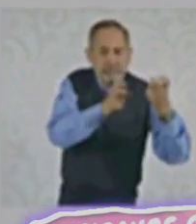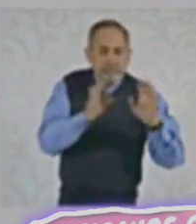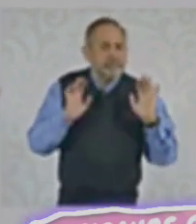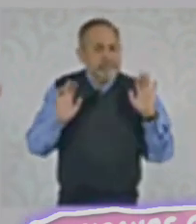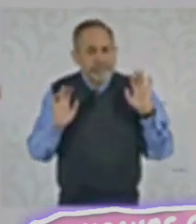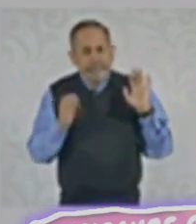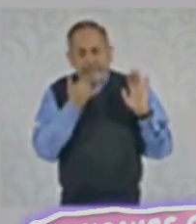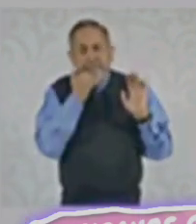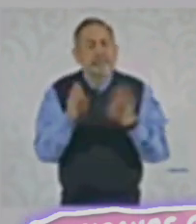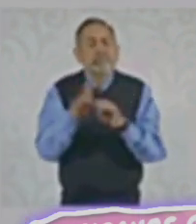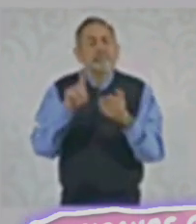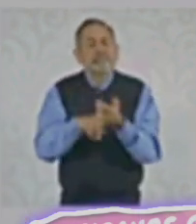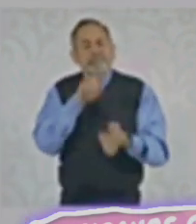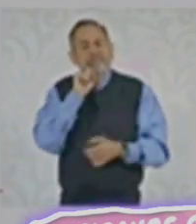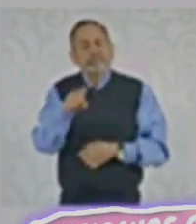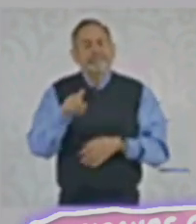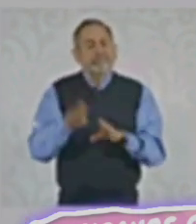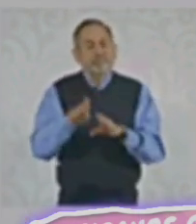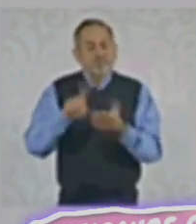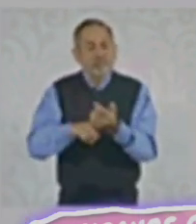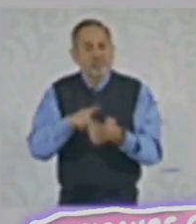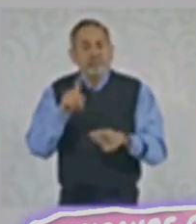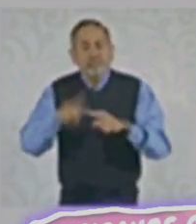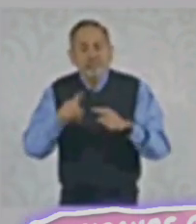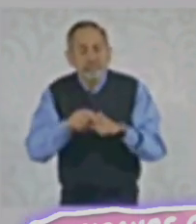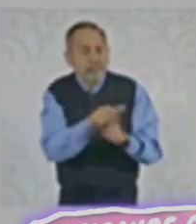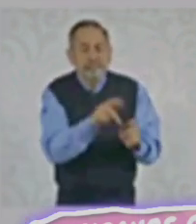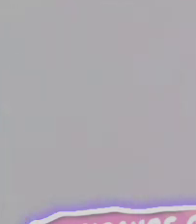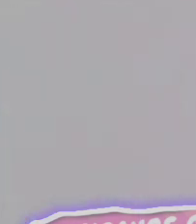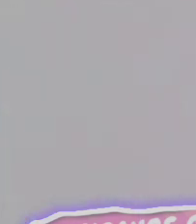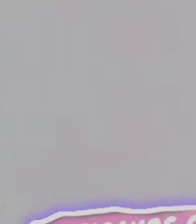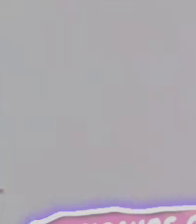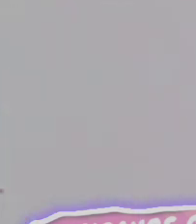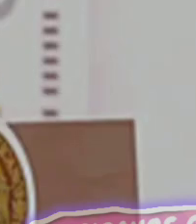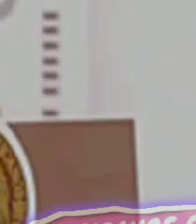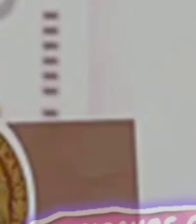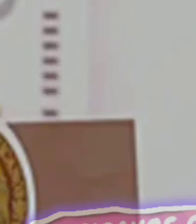ilegal, sino también a quién se lo venden,